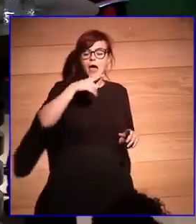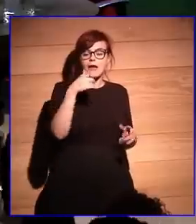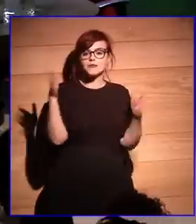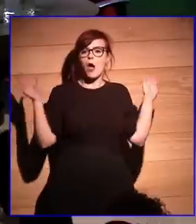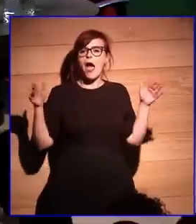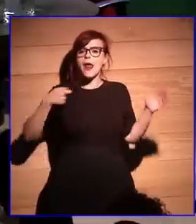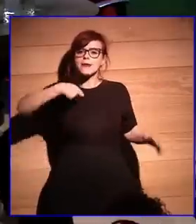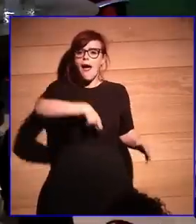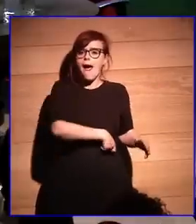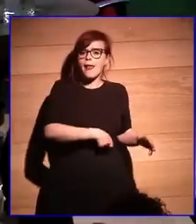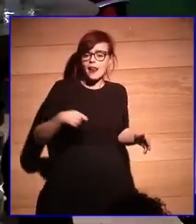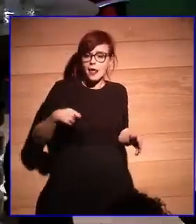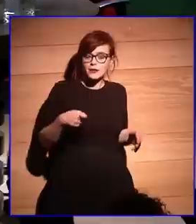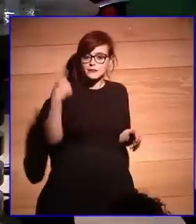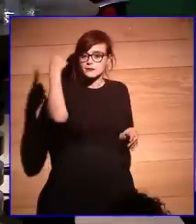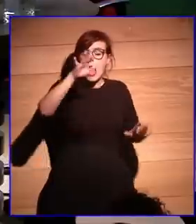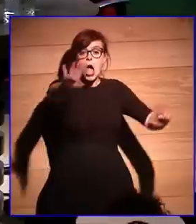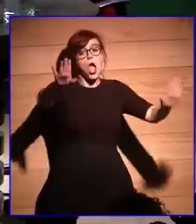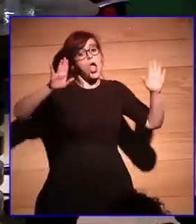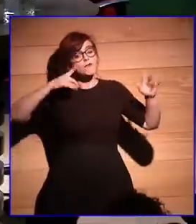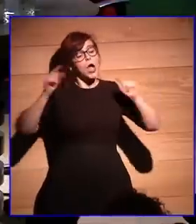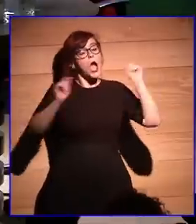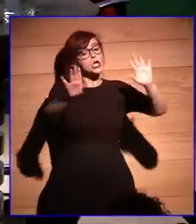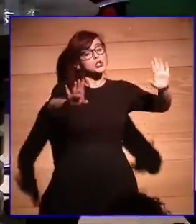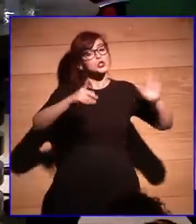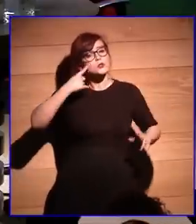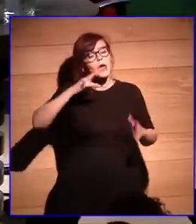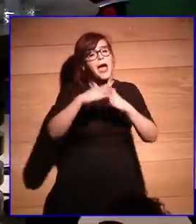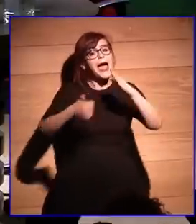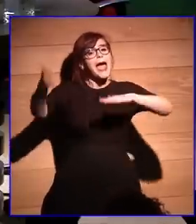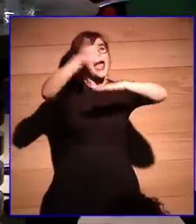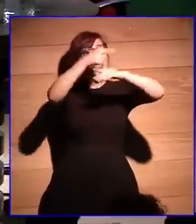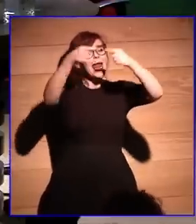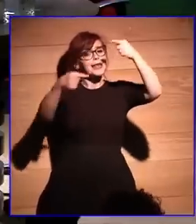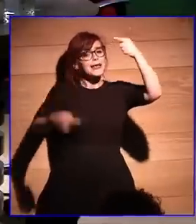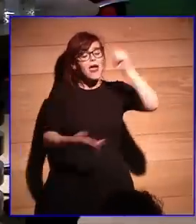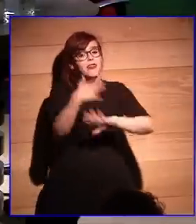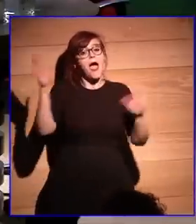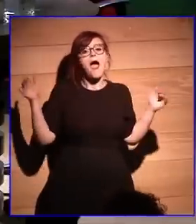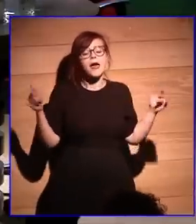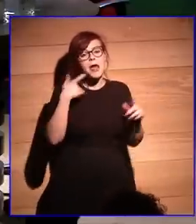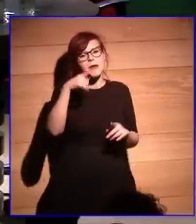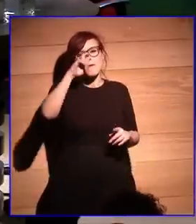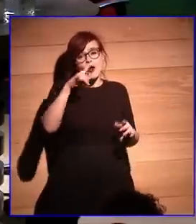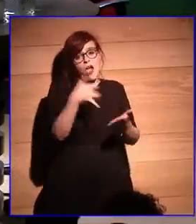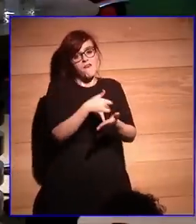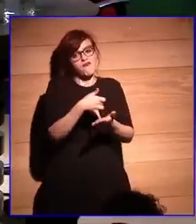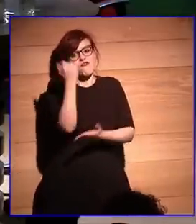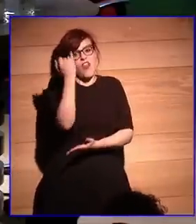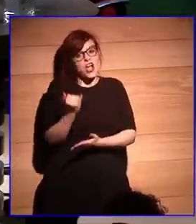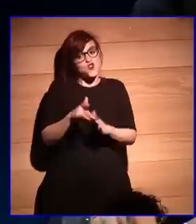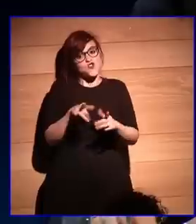¿Tenemos, ¿tenemos por encima? Ojo, no. Javier Cansado. Atención. No, hay nueve. ¿Jerarquía, vamos a ver, de ángeles? Mi memoria es muy flaca, casi como yo,